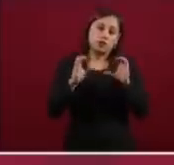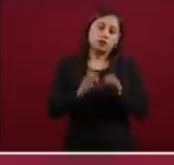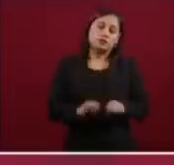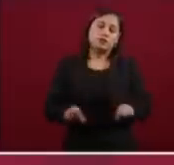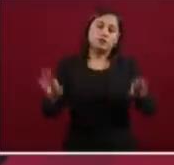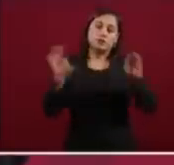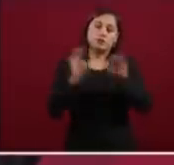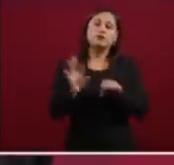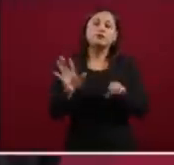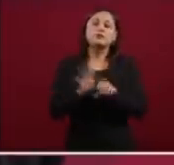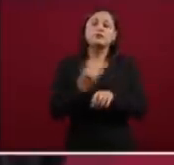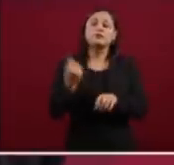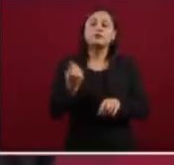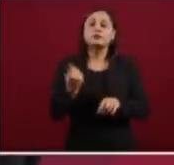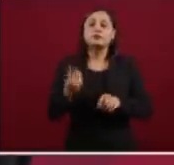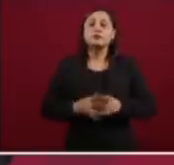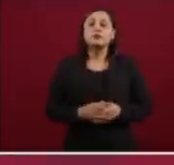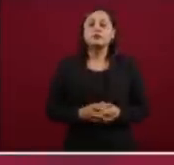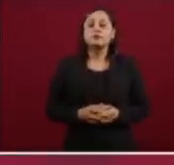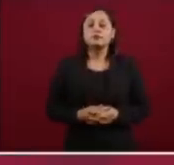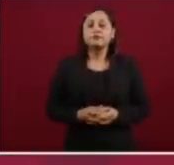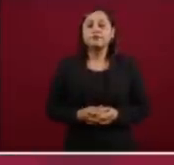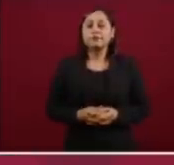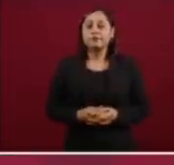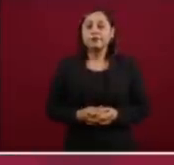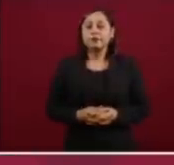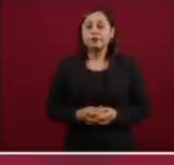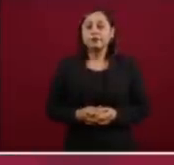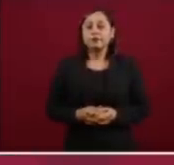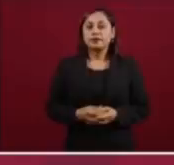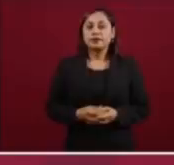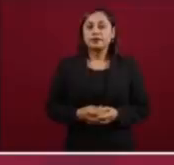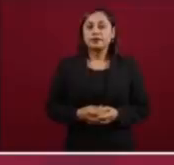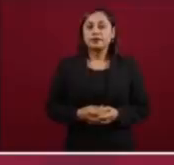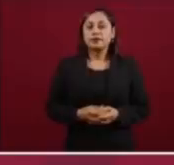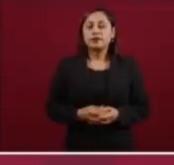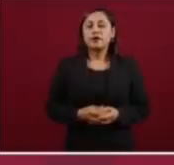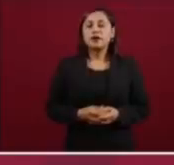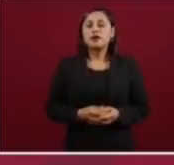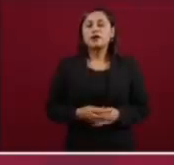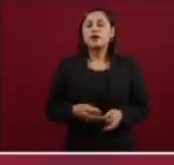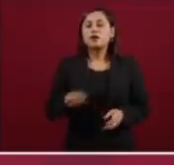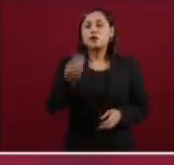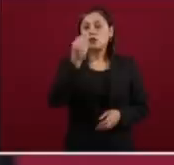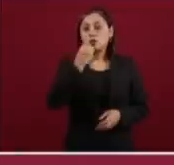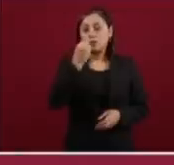porque no comer demasiado es comer mejor